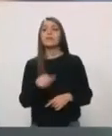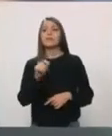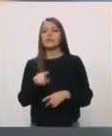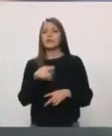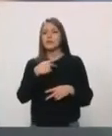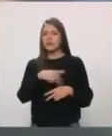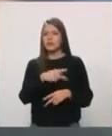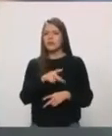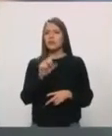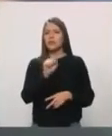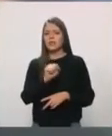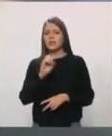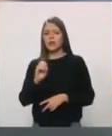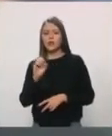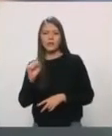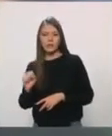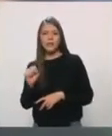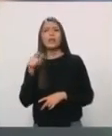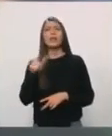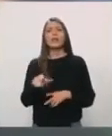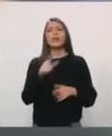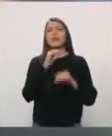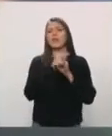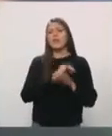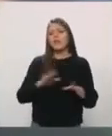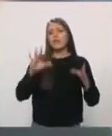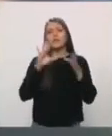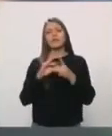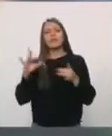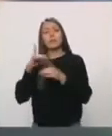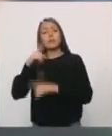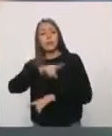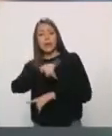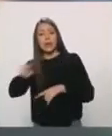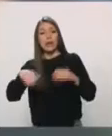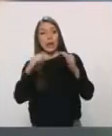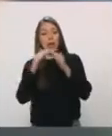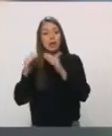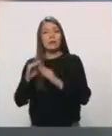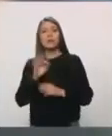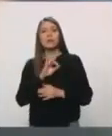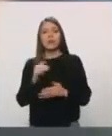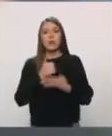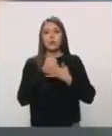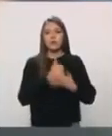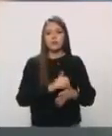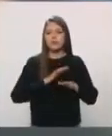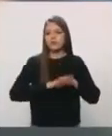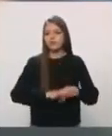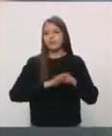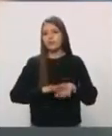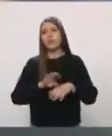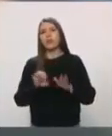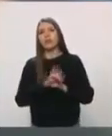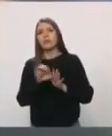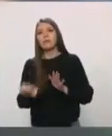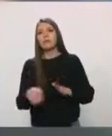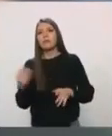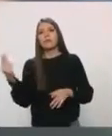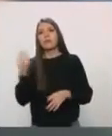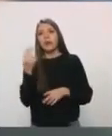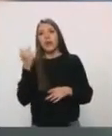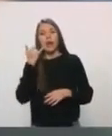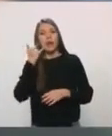le brindaremos información para que estando usted pues en casa pueda brindar los primeros auxilios, sepa cuándo será necesario, por ejemplo, hablar a